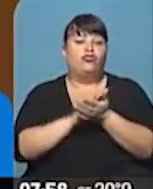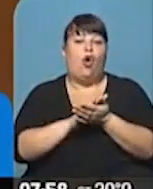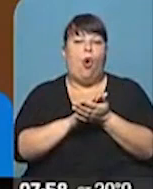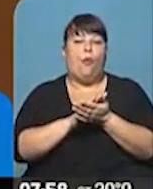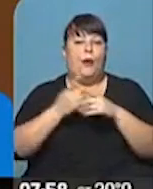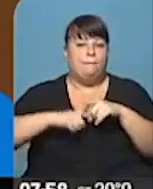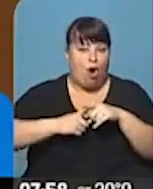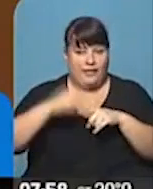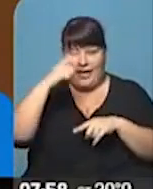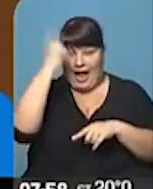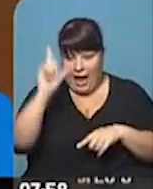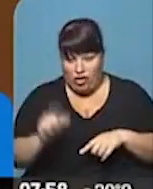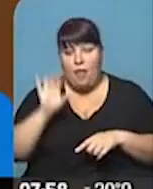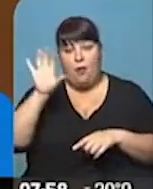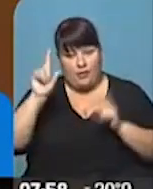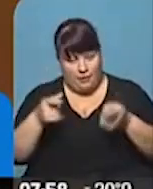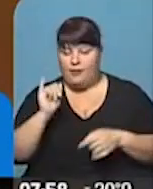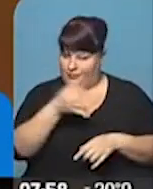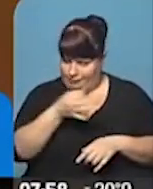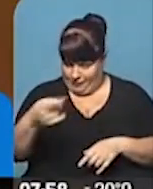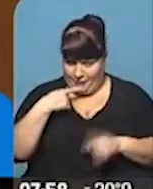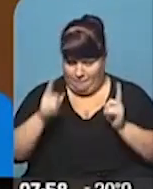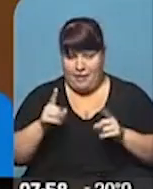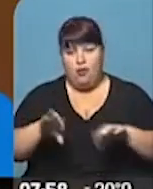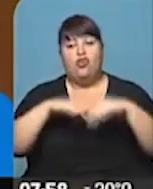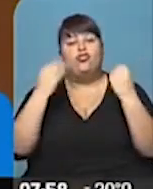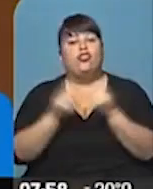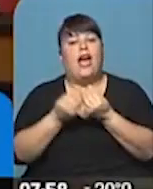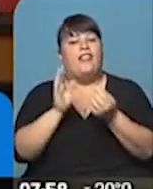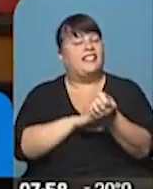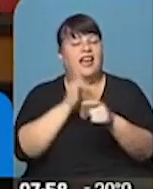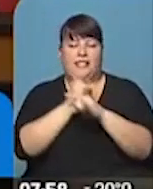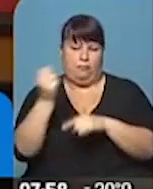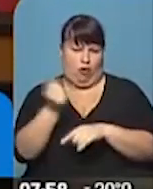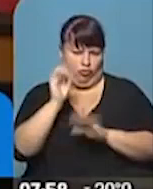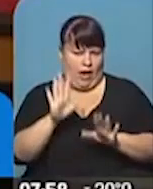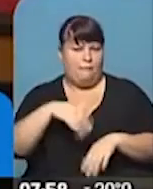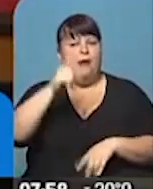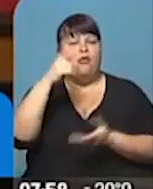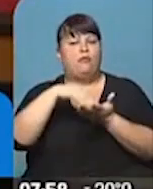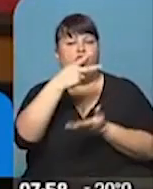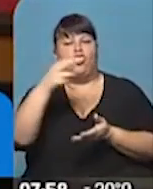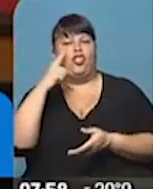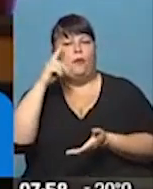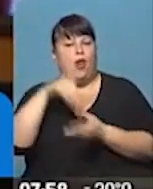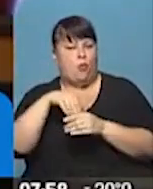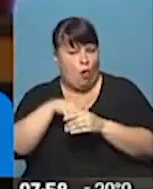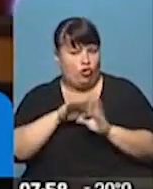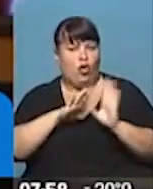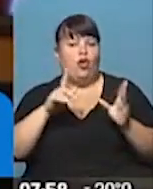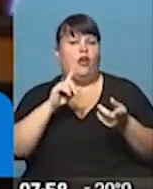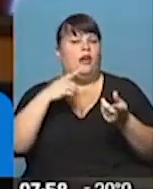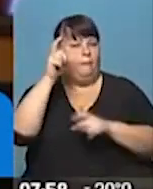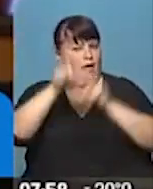la política a nivel nacional y a nivel provincial. Sí, como vos decías, ¿no?, el resultado de la izquierda ha sido importante, más de 1.200.000 votos, y bueno, con